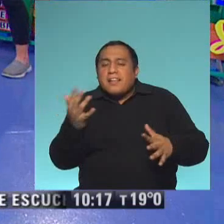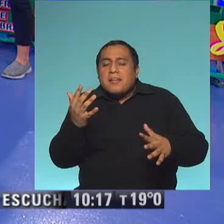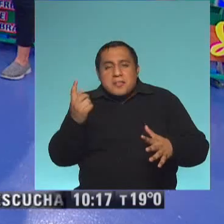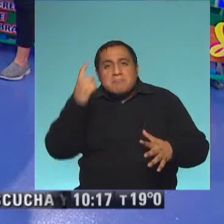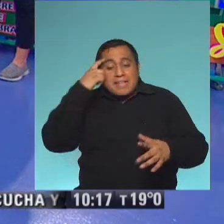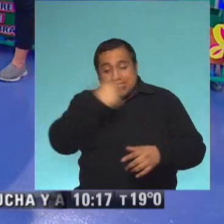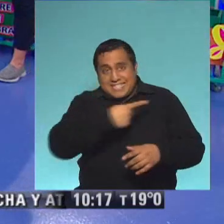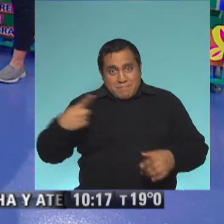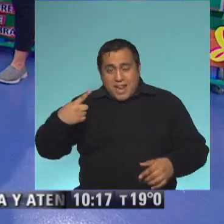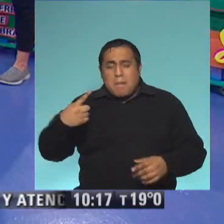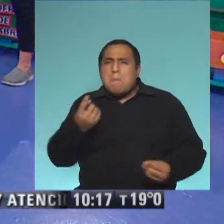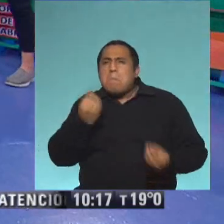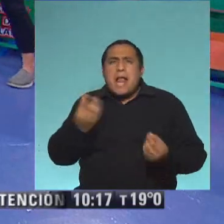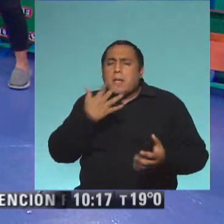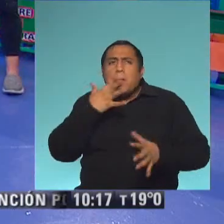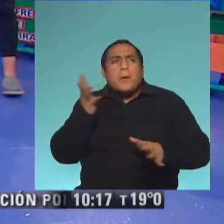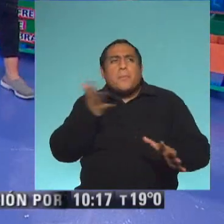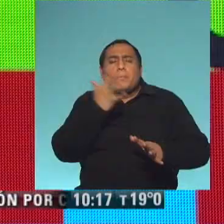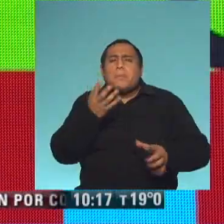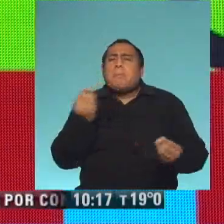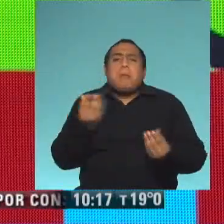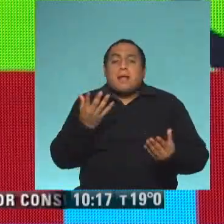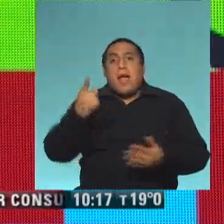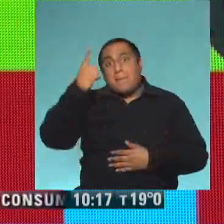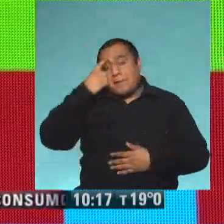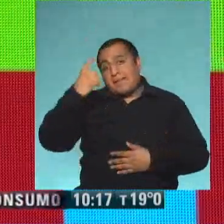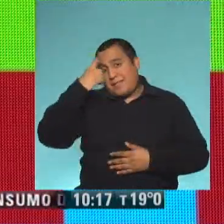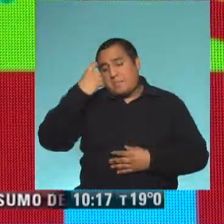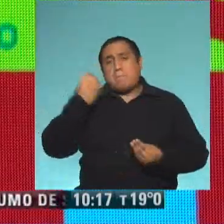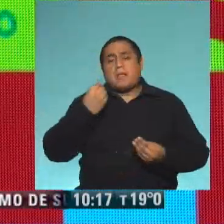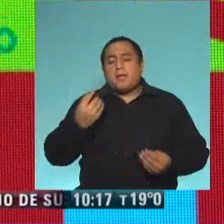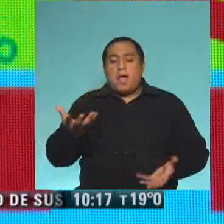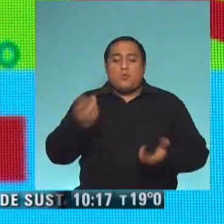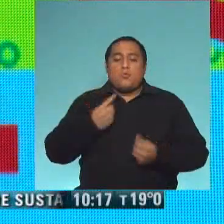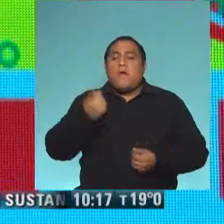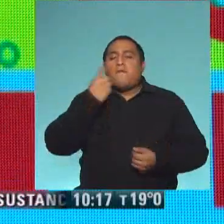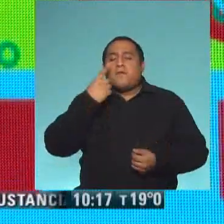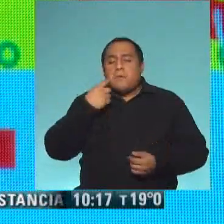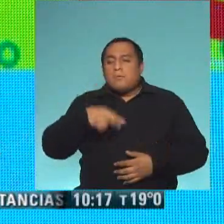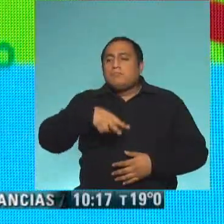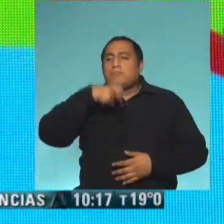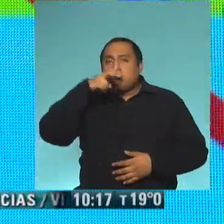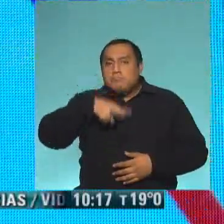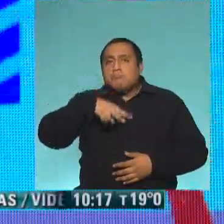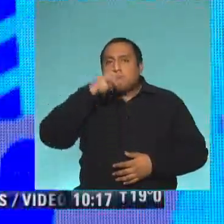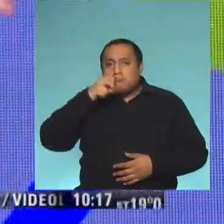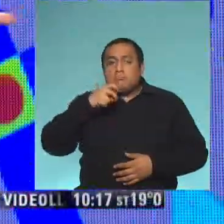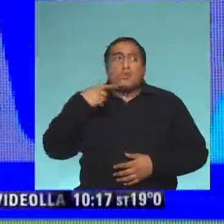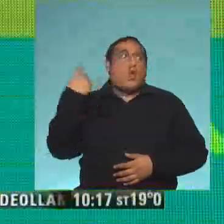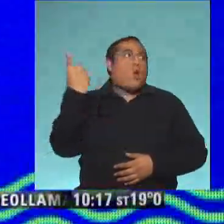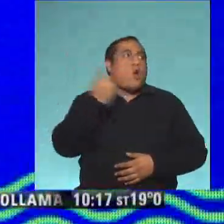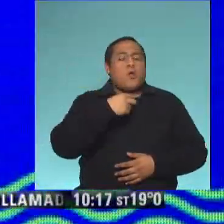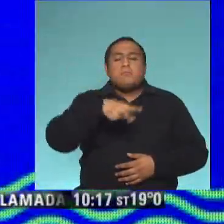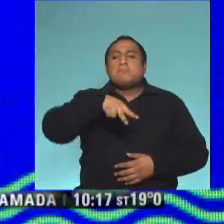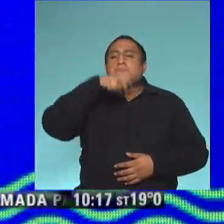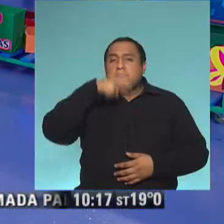toda la semana para qué servía el aire. Estuvimos aprendiendo que, bueno, principalmente sirve para la vida, para respirar, que respiramos todos los seres